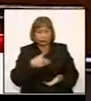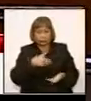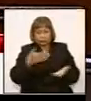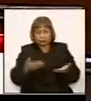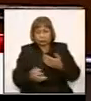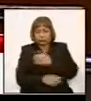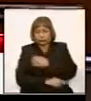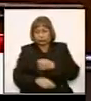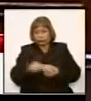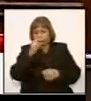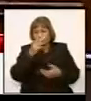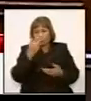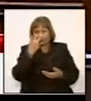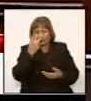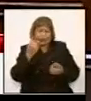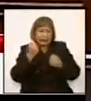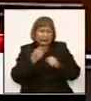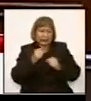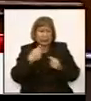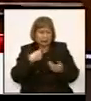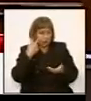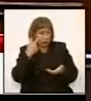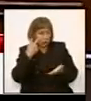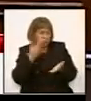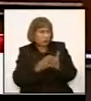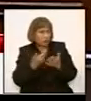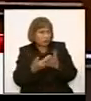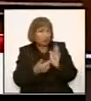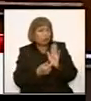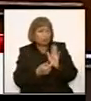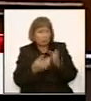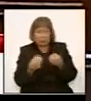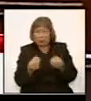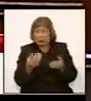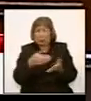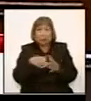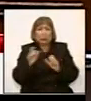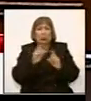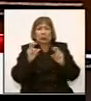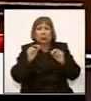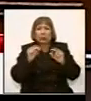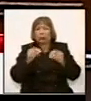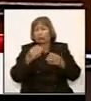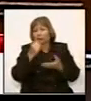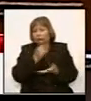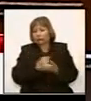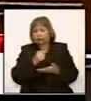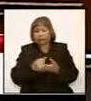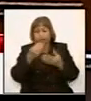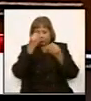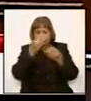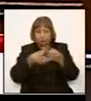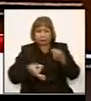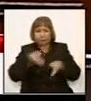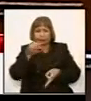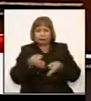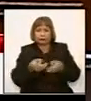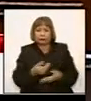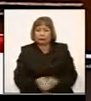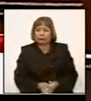se resisten, y lo hemos visto, somos testigos todos, de que muchas veces se resisten a cumplir con los mandatos